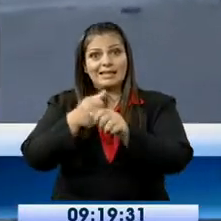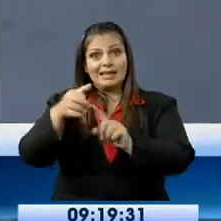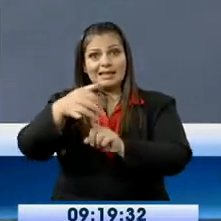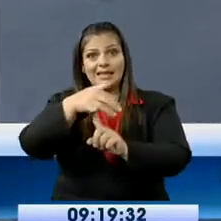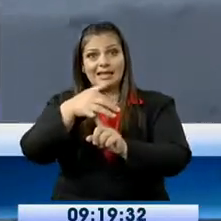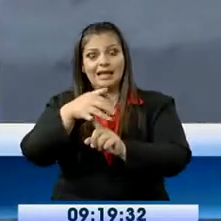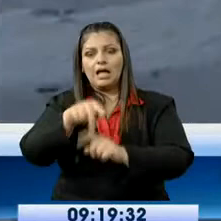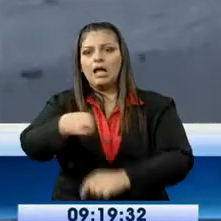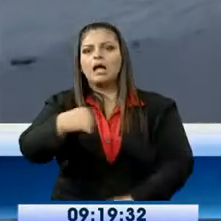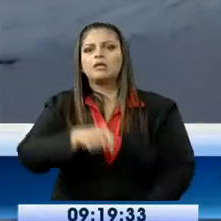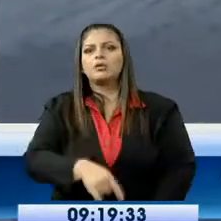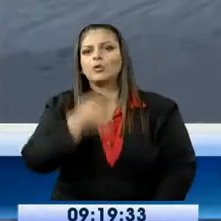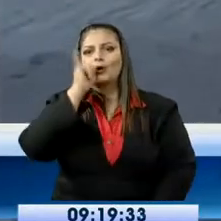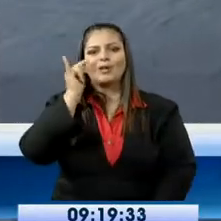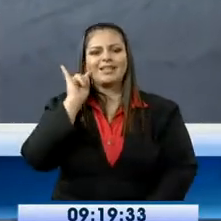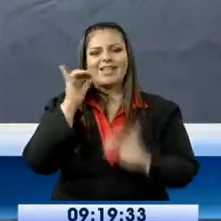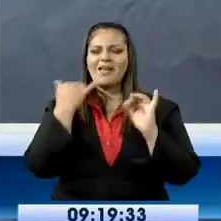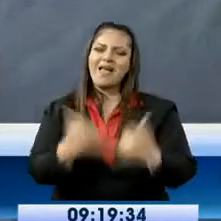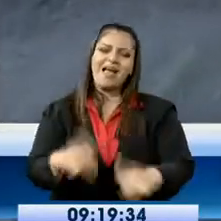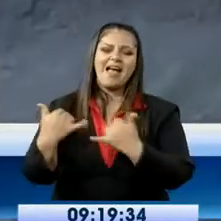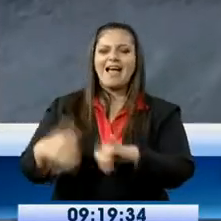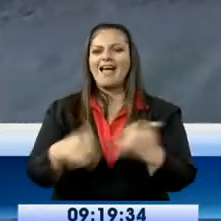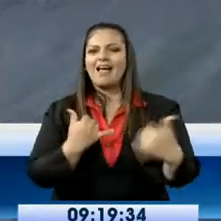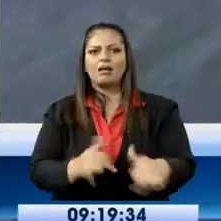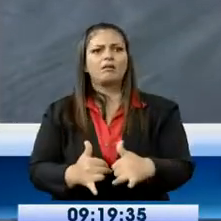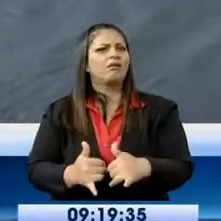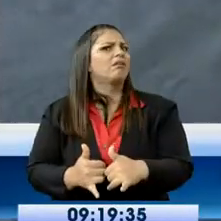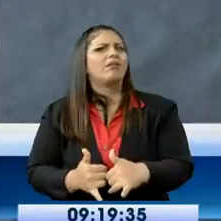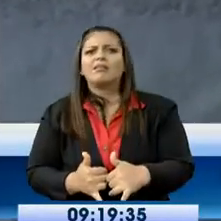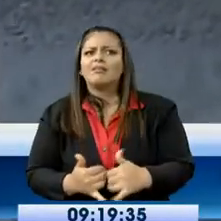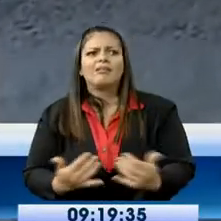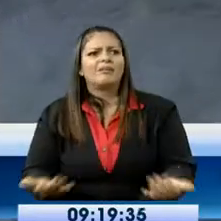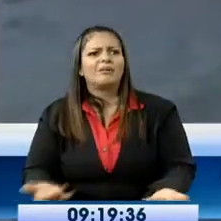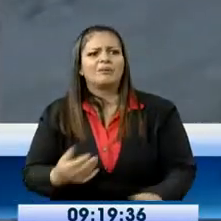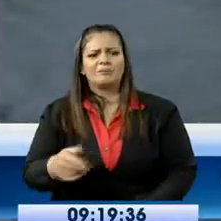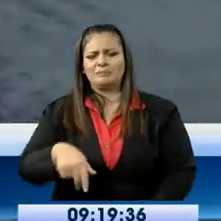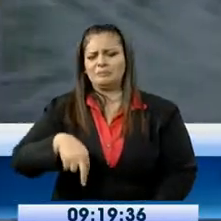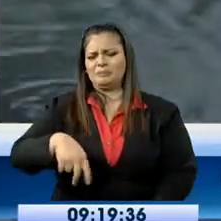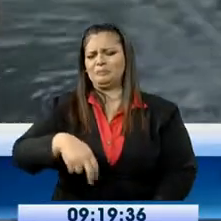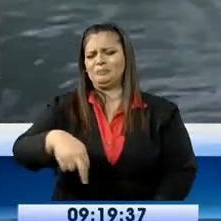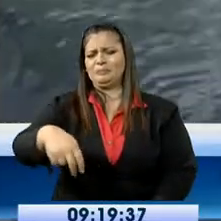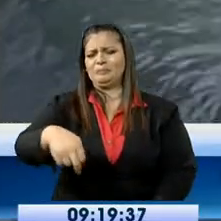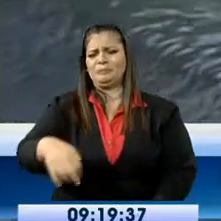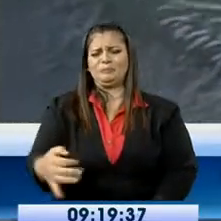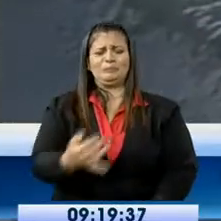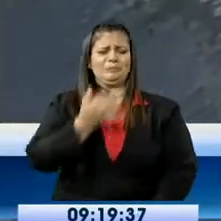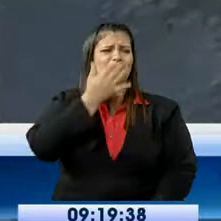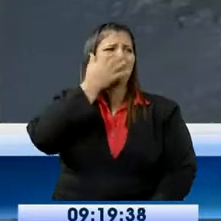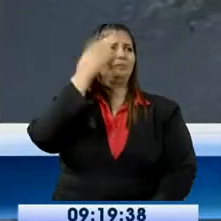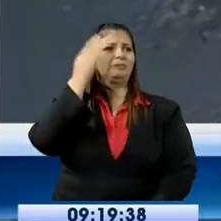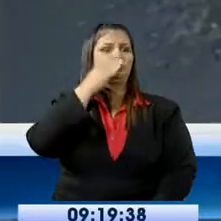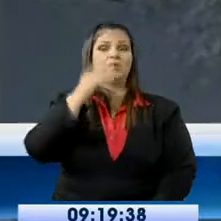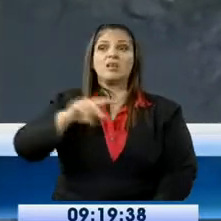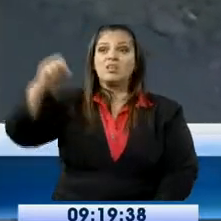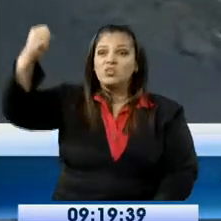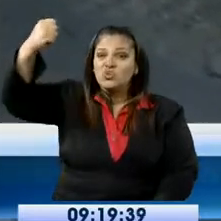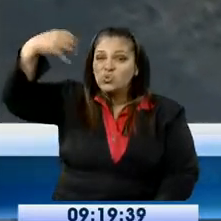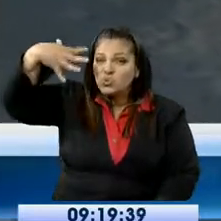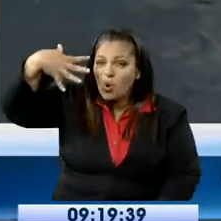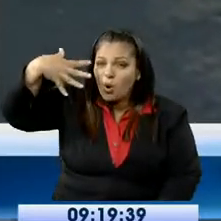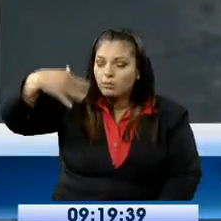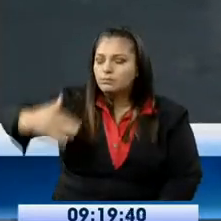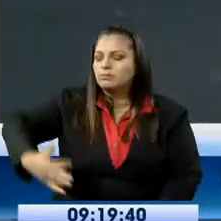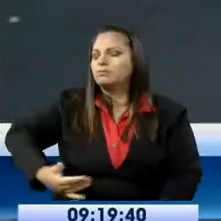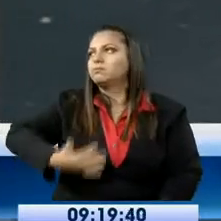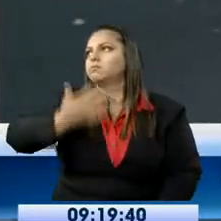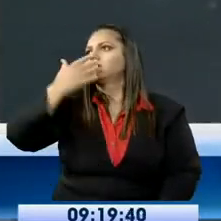bebés. Como ustedes se dan cuenta, miren aquí estos sectores, vean. Entonces, oiga, y con el sol esto es peor. Créanme lo que